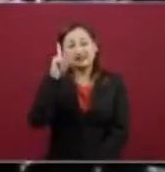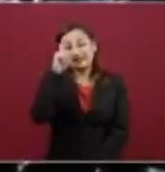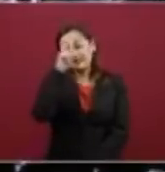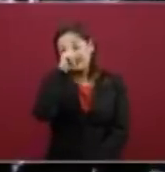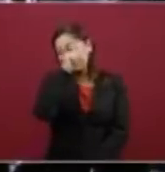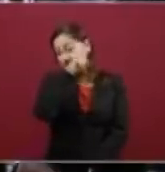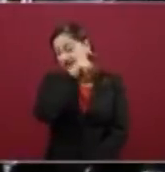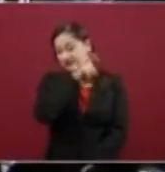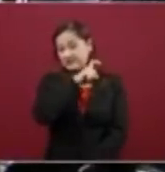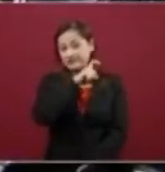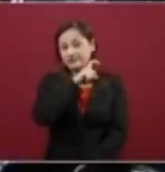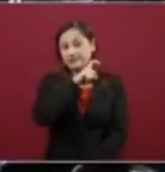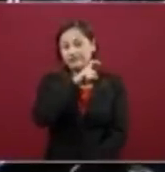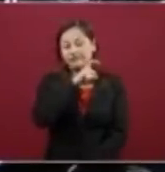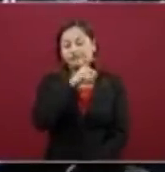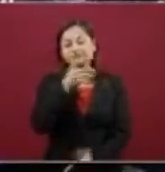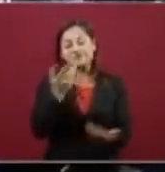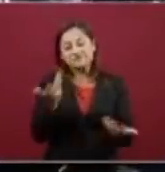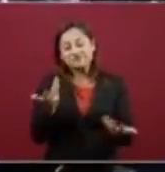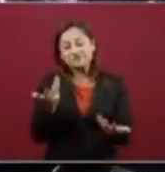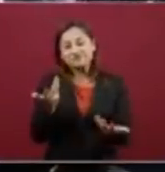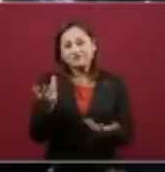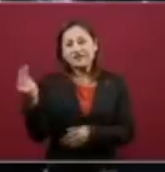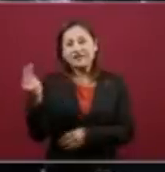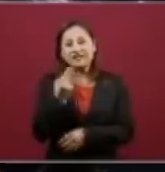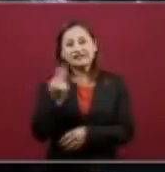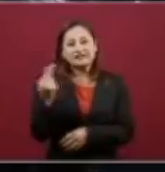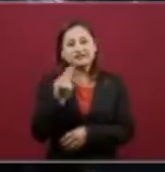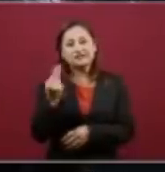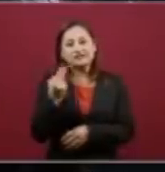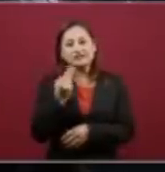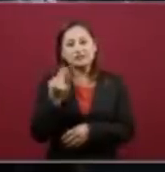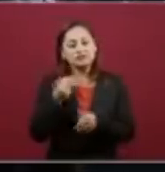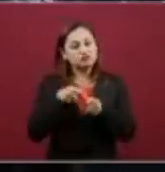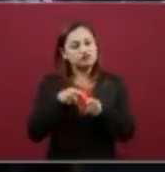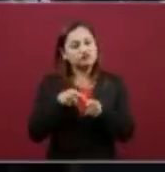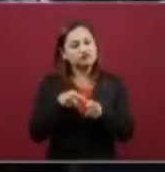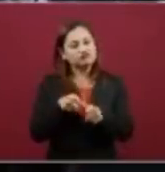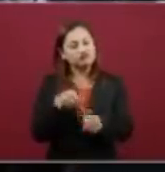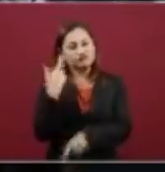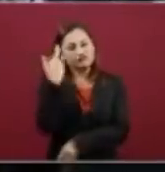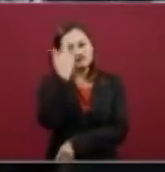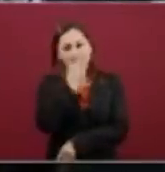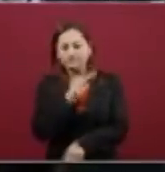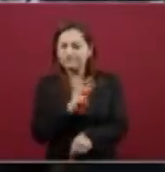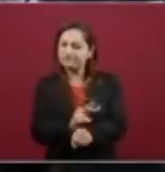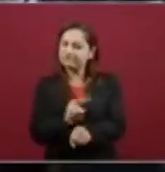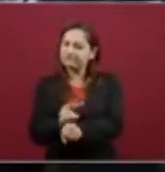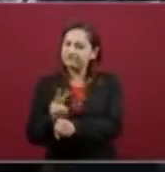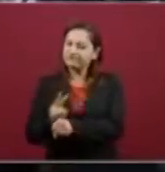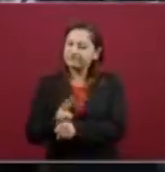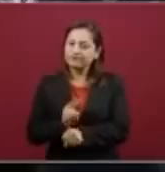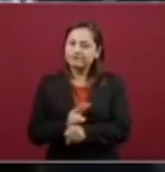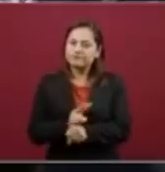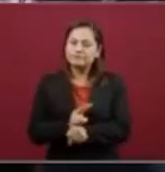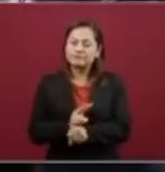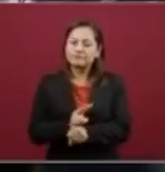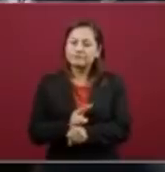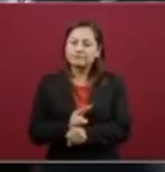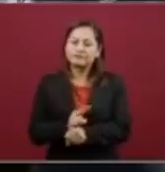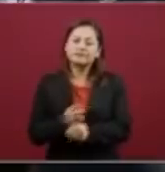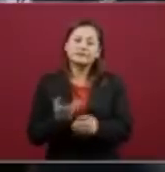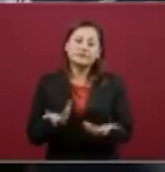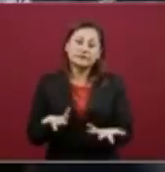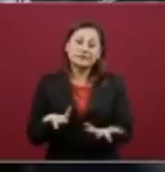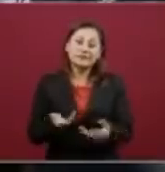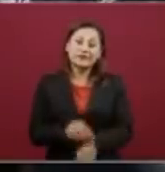va a requerir de seguimiento permanente. Una de las características de